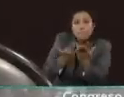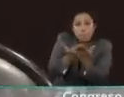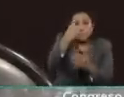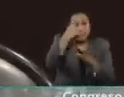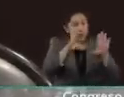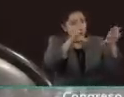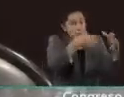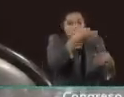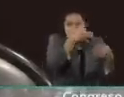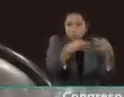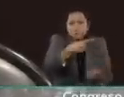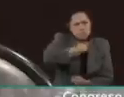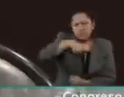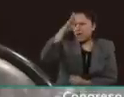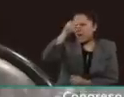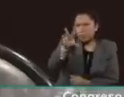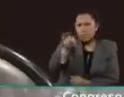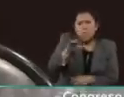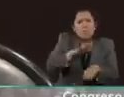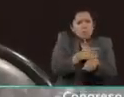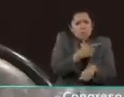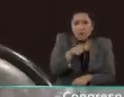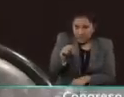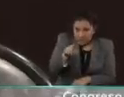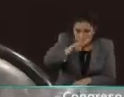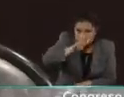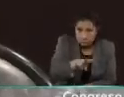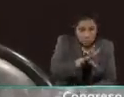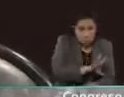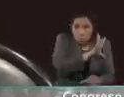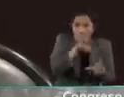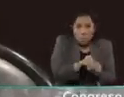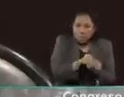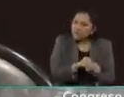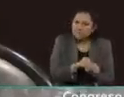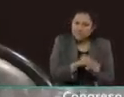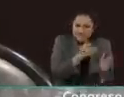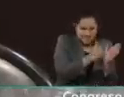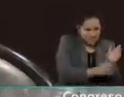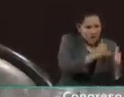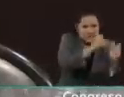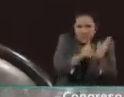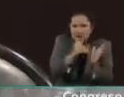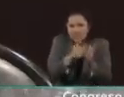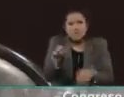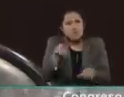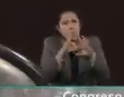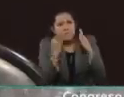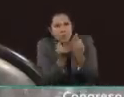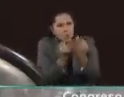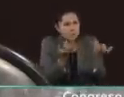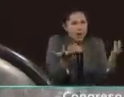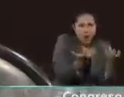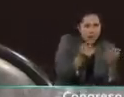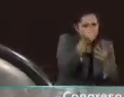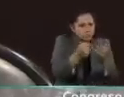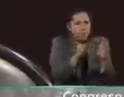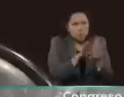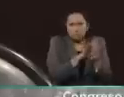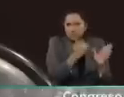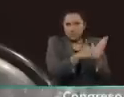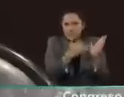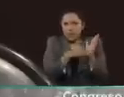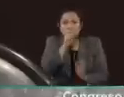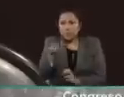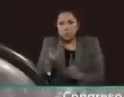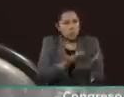bien, incompleta, extraviada en sus medidas y equívoca en sus propuestas. Desde ahora, anticipamos